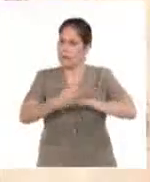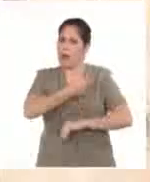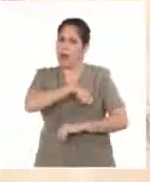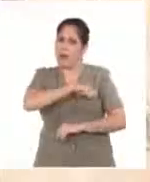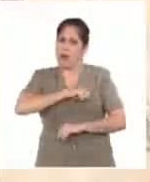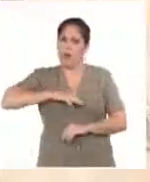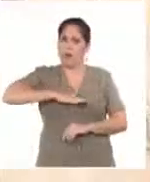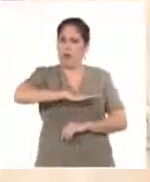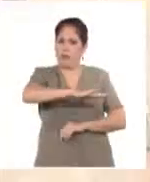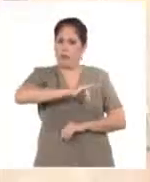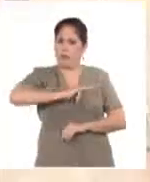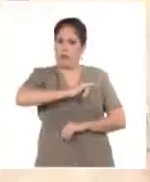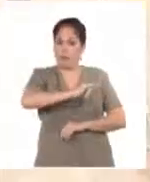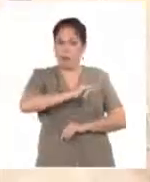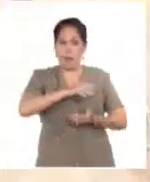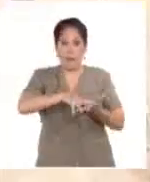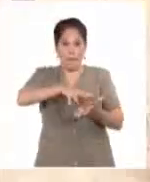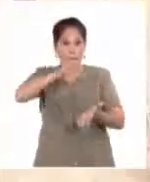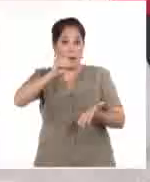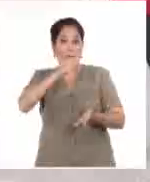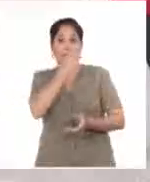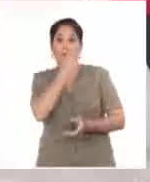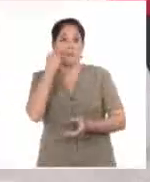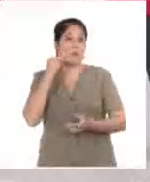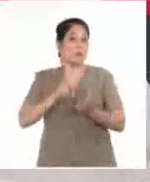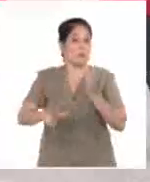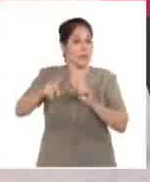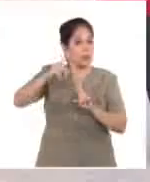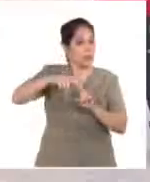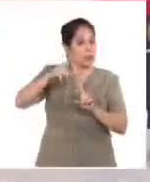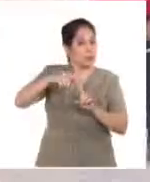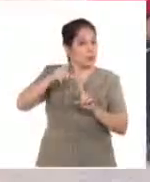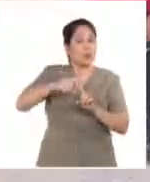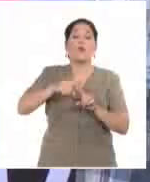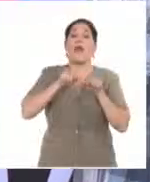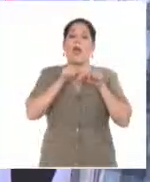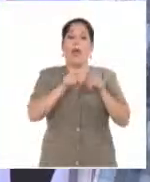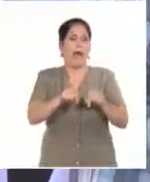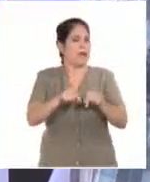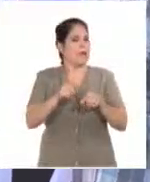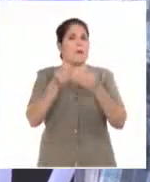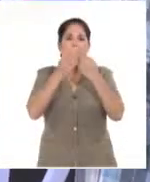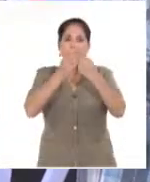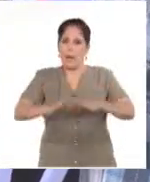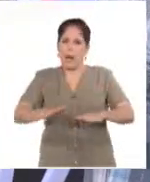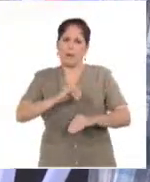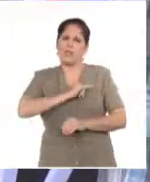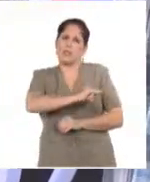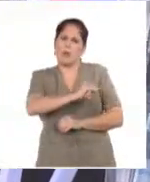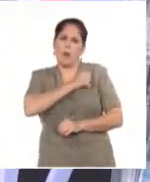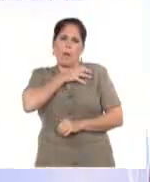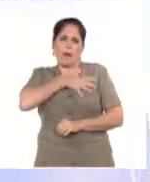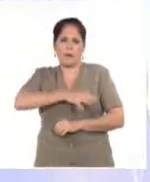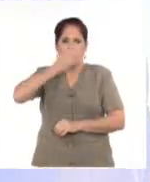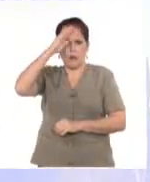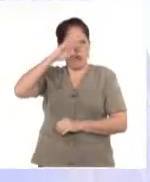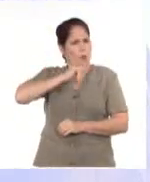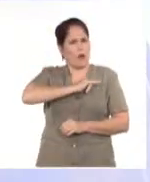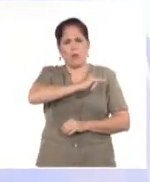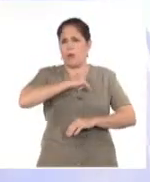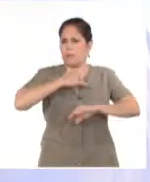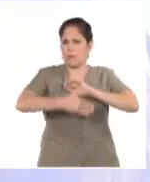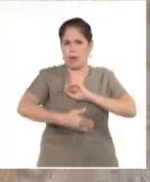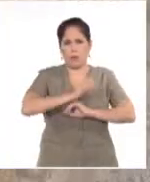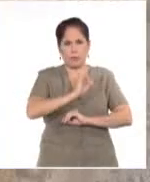Como colofón en la Plaza Martiana de Las Tunas, no cesó el mensaje de paz e igualdad, en esta ocasión desde